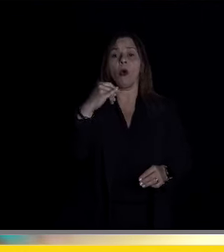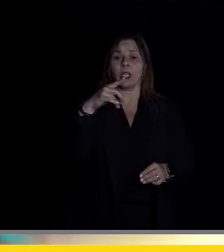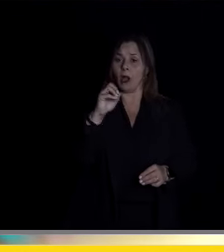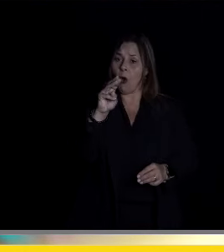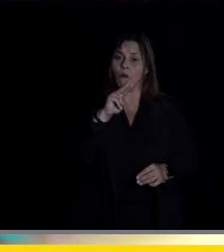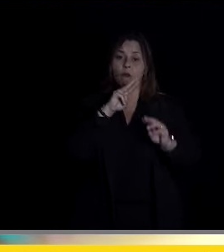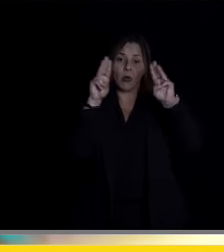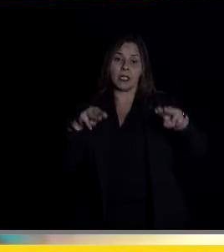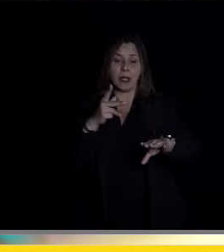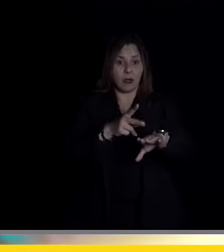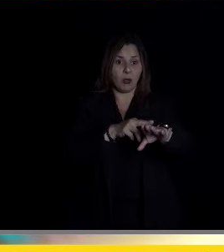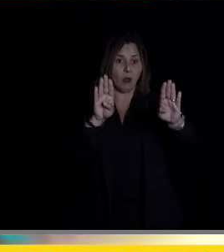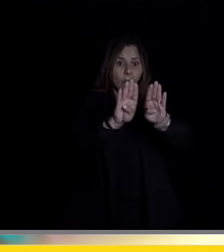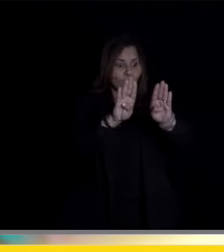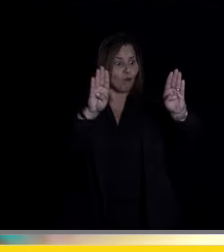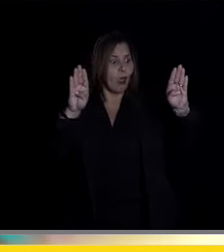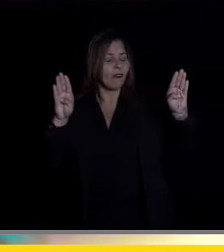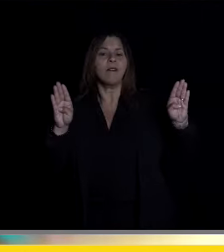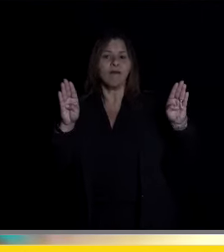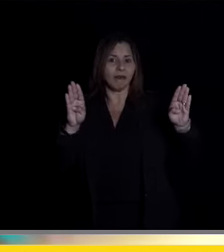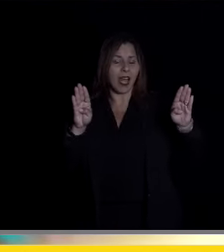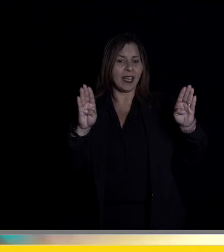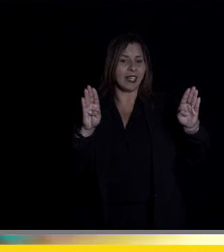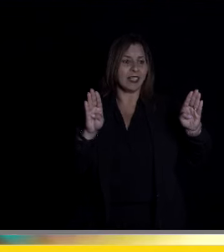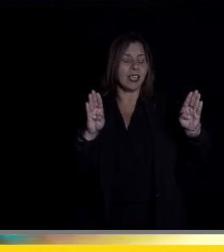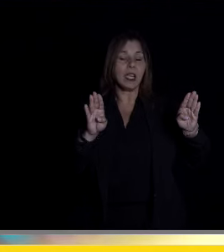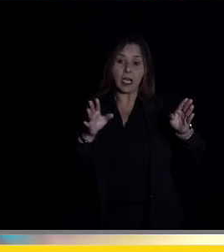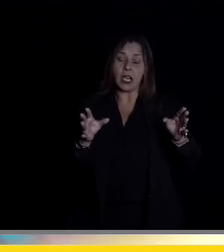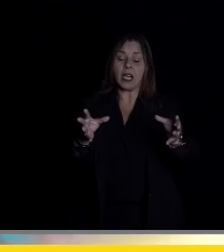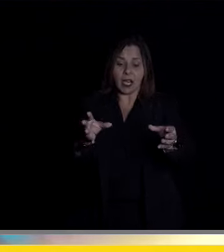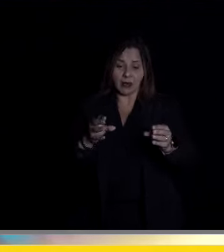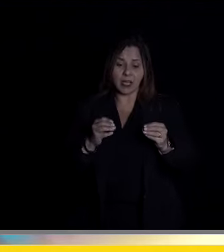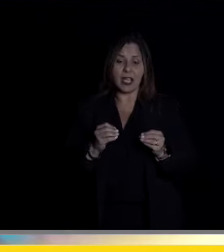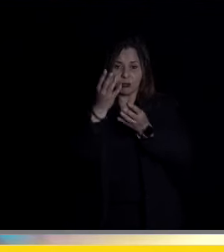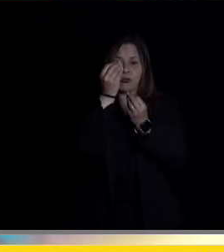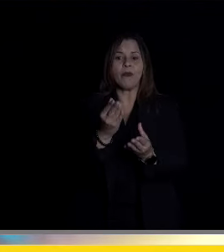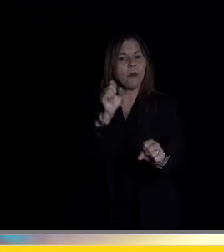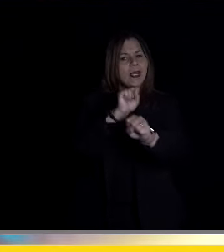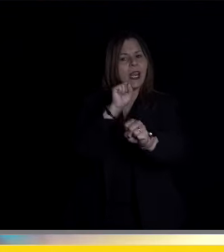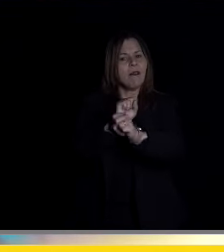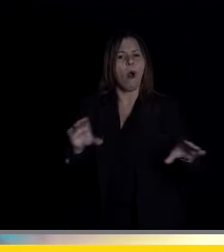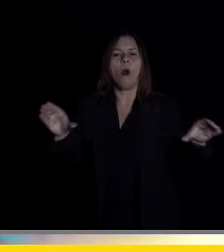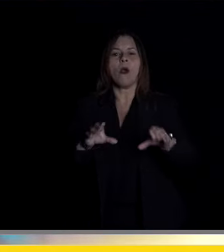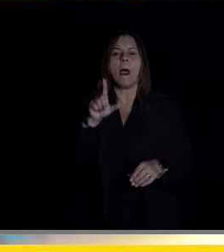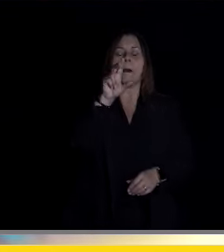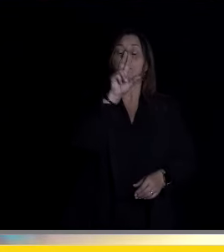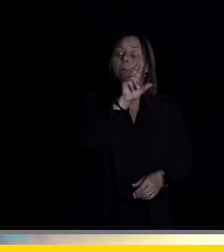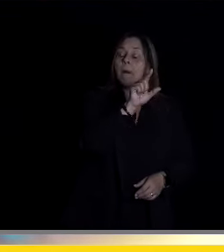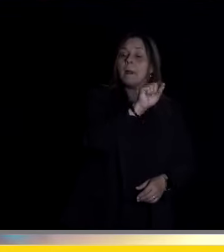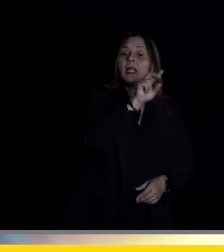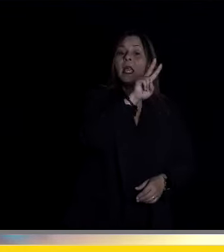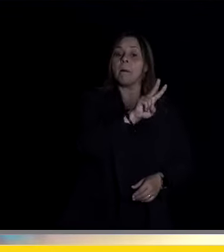Rico, abrió sesión y estamos prestos a recibir su informe de labor realizada